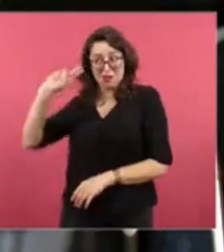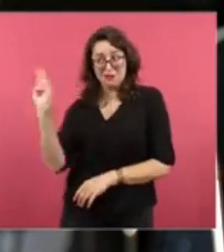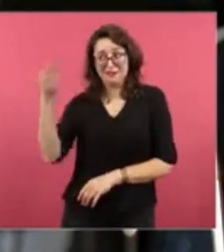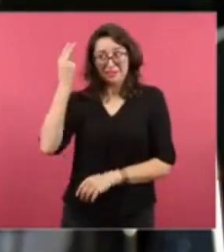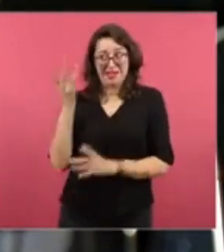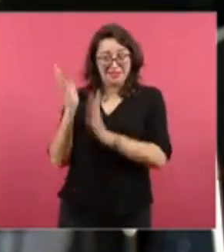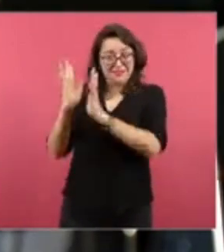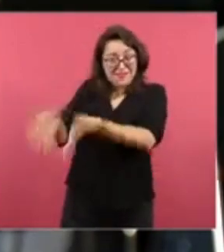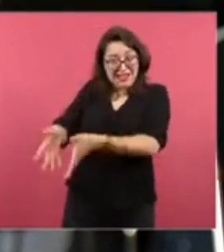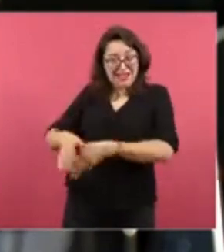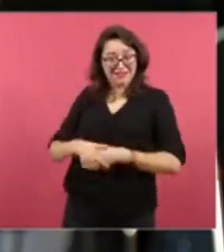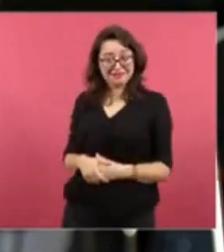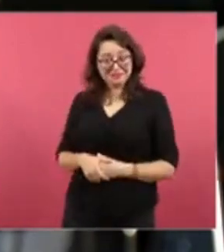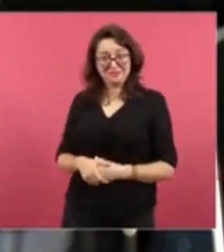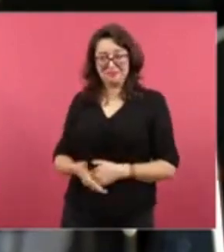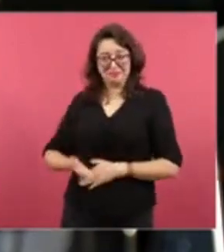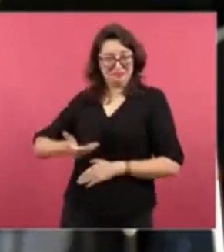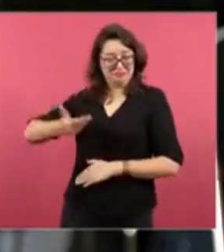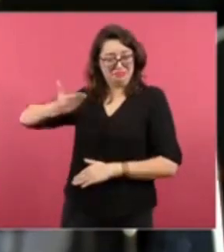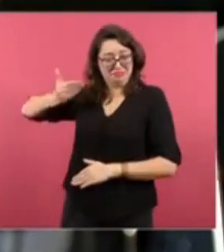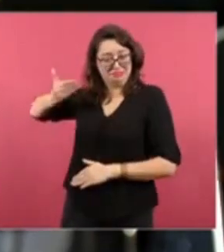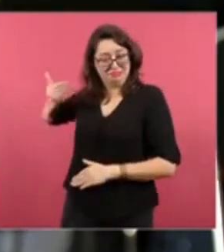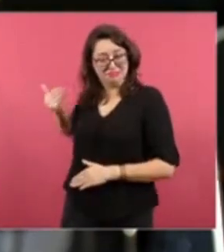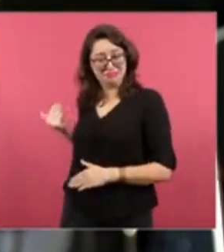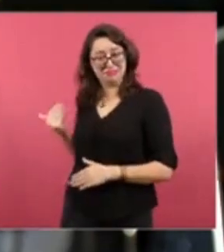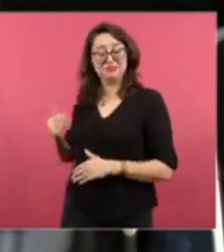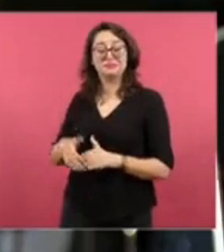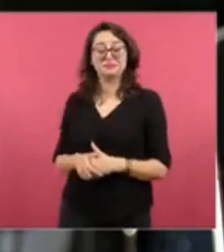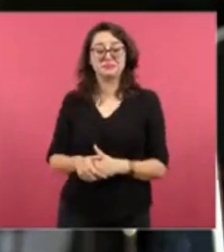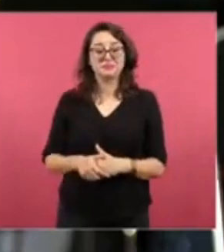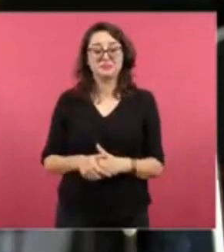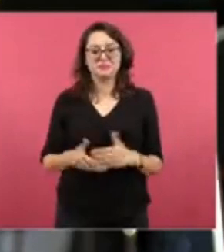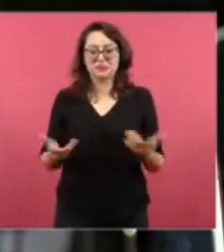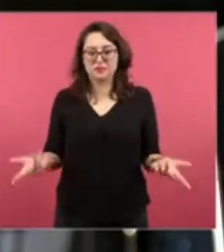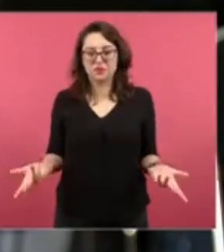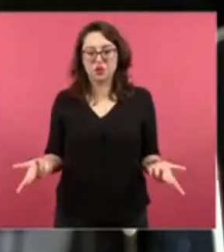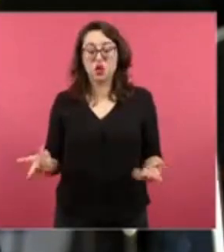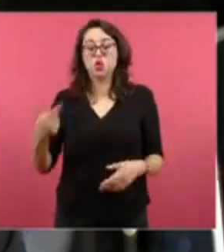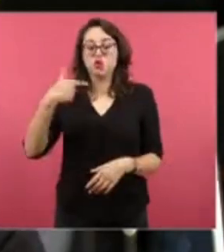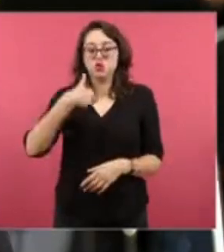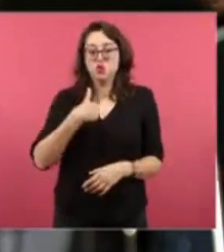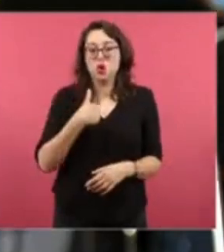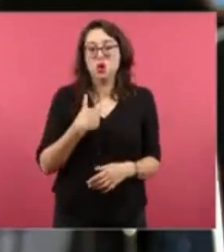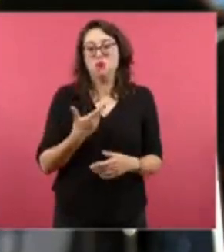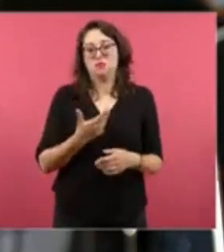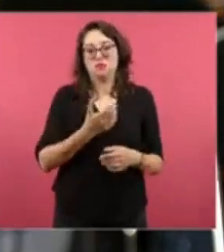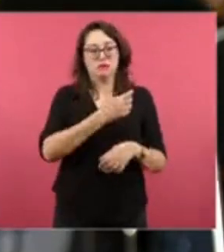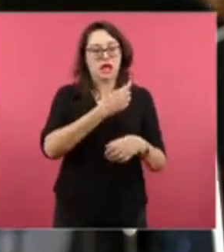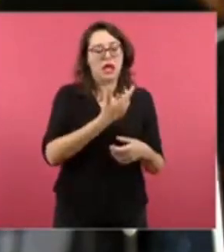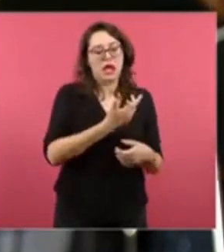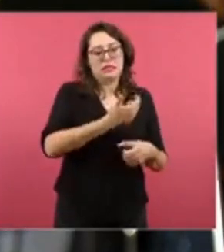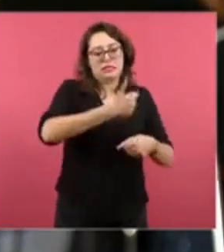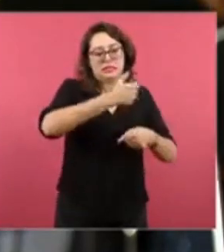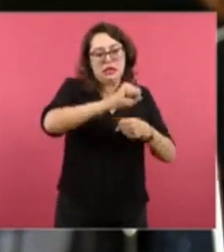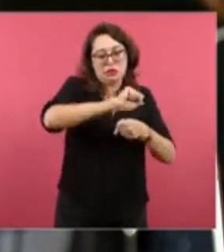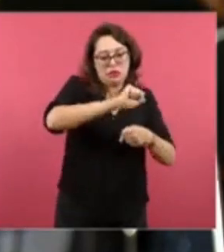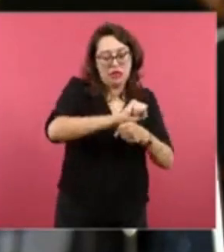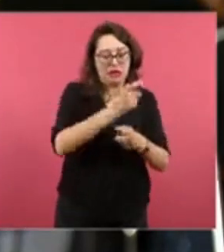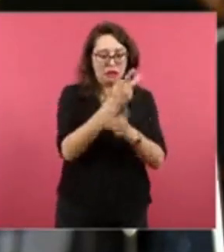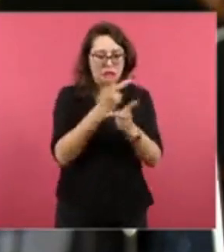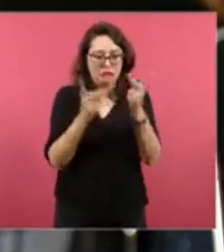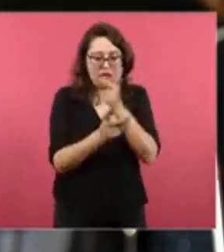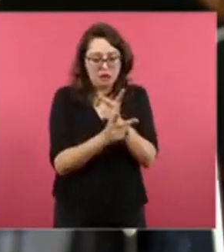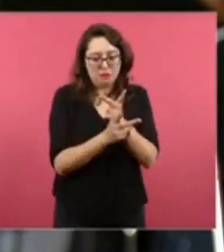método matemático y toda esta cuestión de exámenes, llegué y casi aborto la misión en la UAM. Pero bueno, pasando a temas